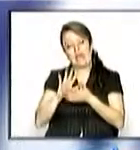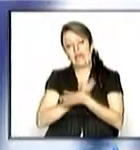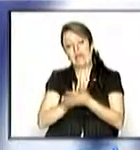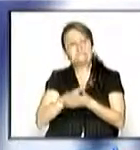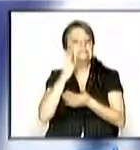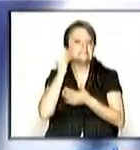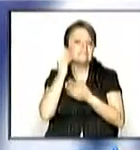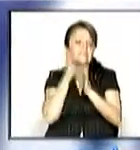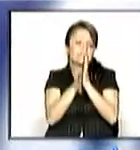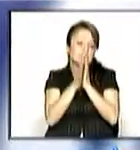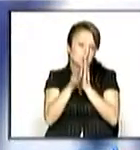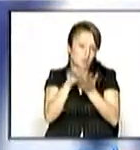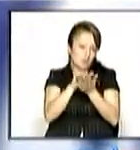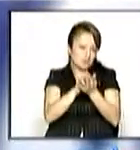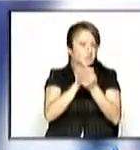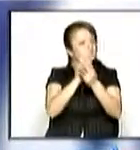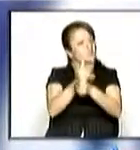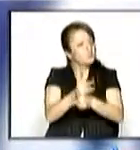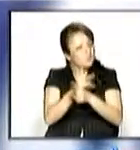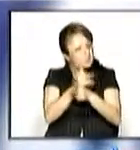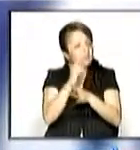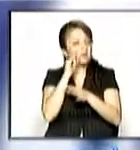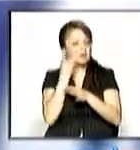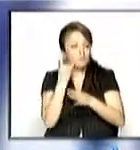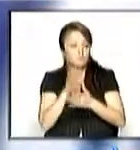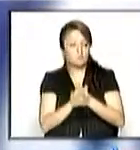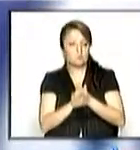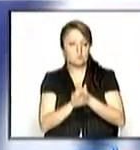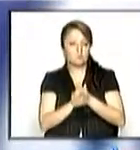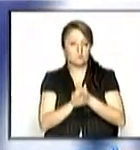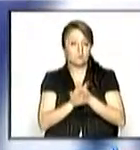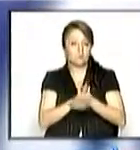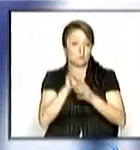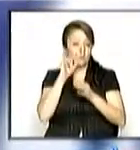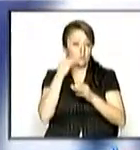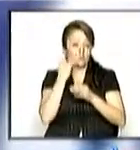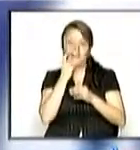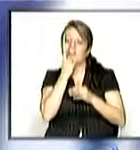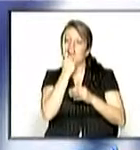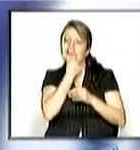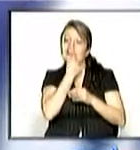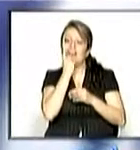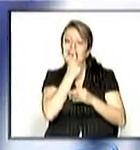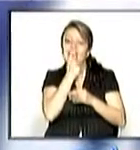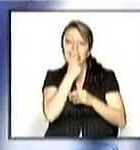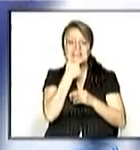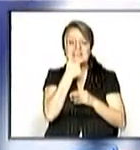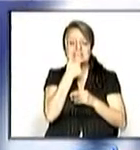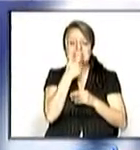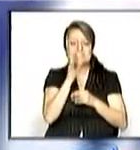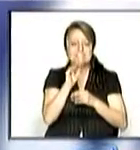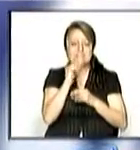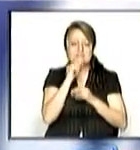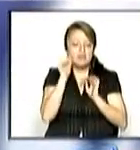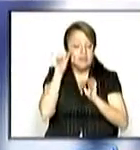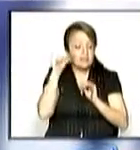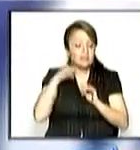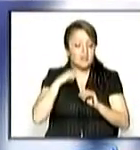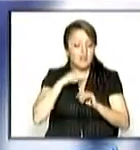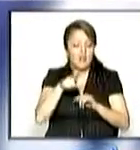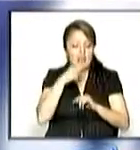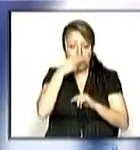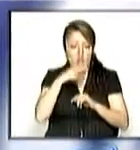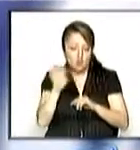quisiera expresar aquí, que pacientes que estén con aparatología ortodóntica y piensan tener hijos o están en